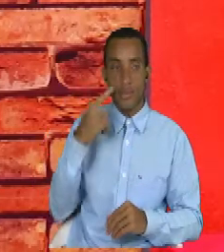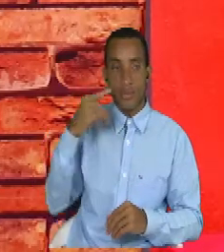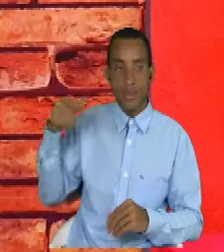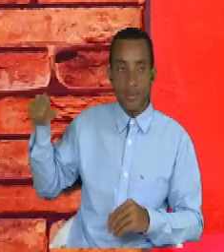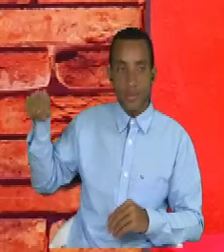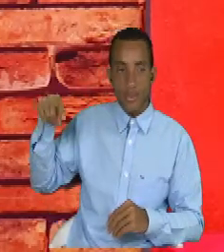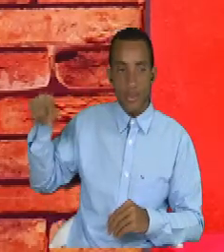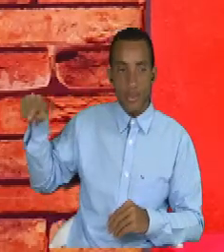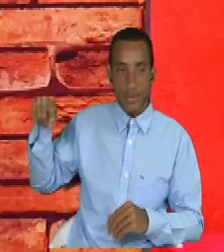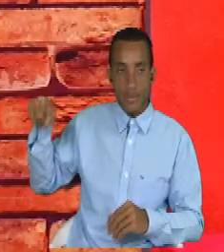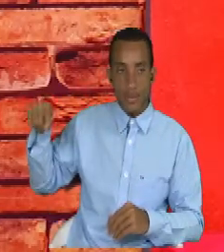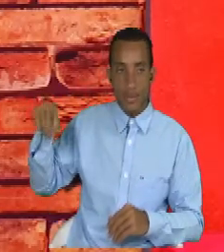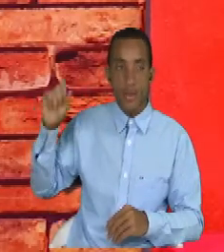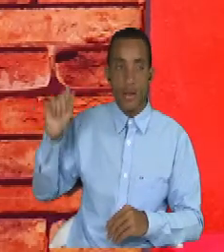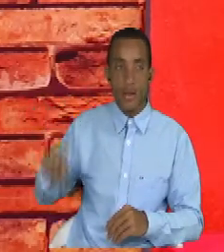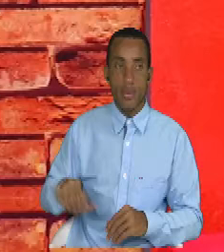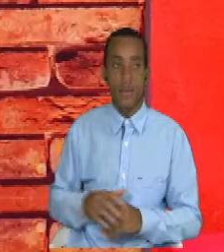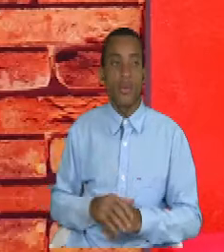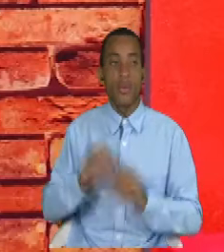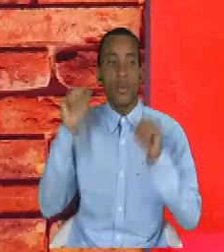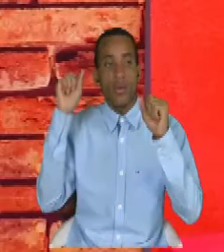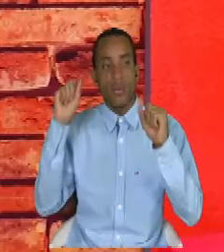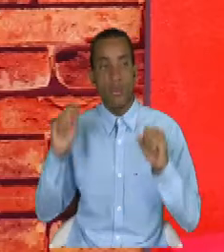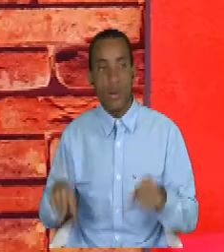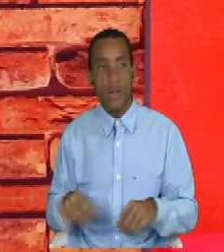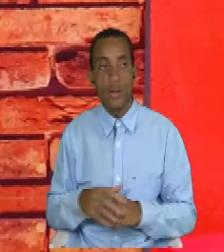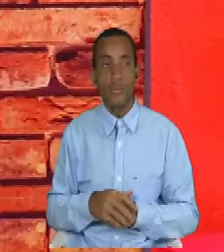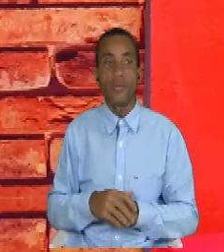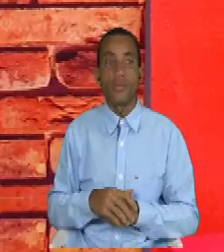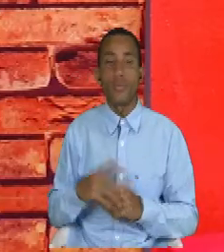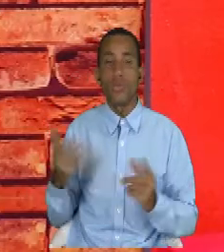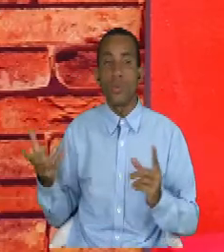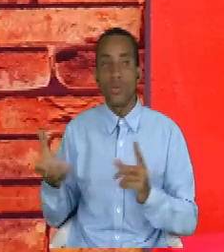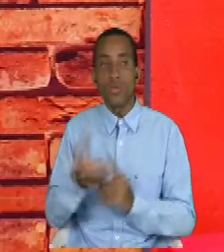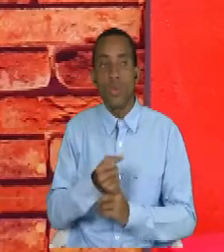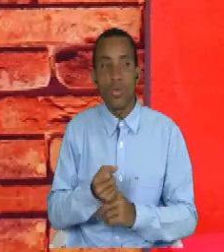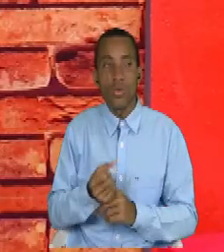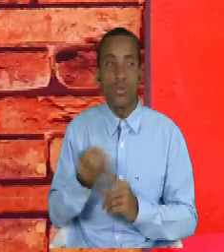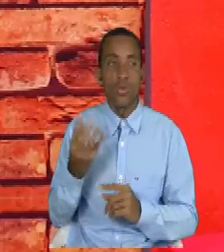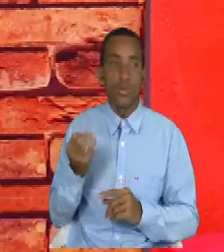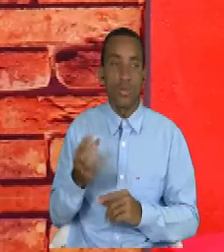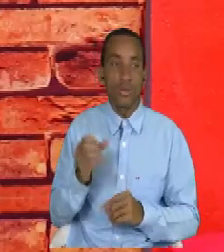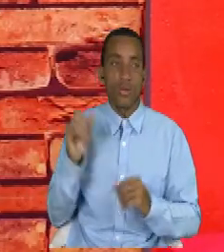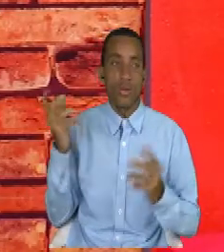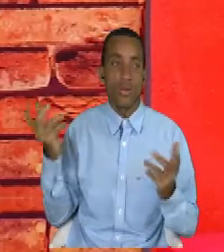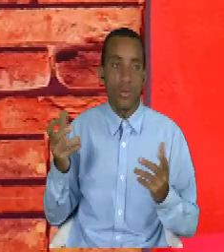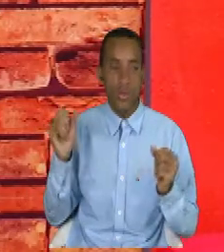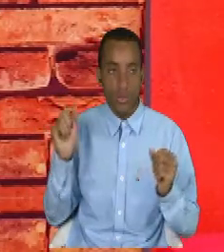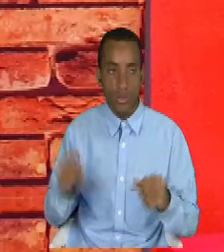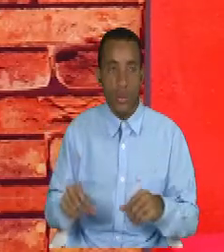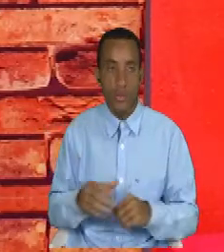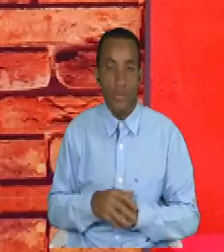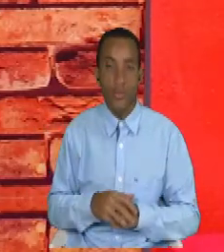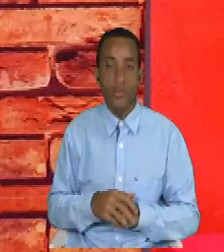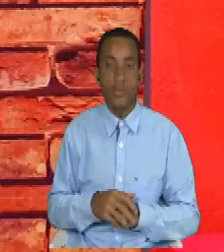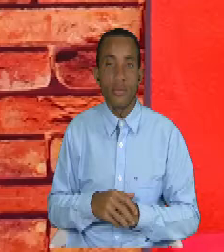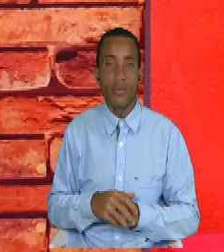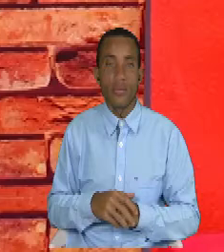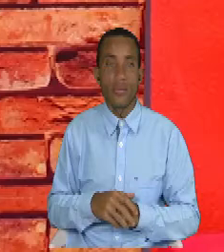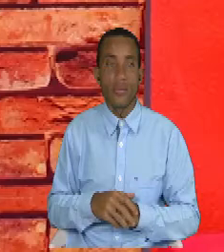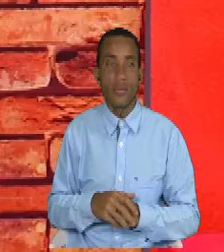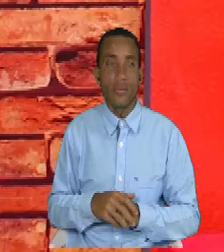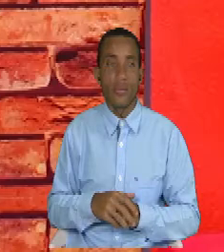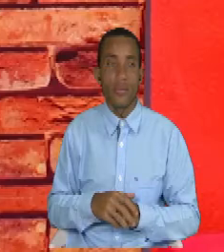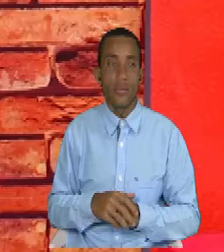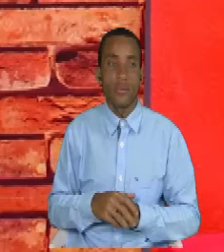ella tiene la página y ahí pueden encontrar el número donde la pueden ubicar y también de